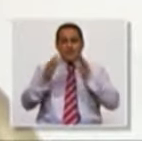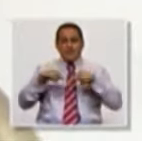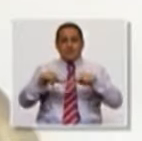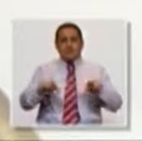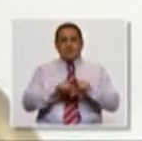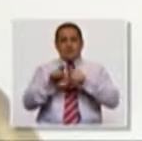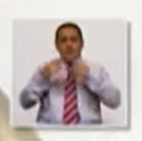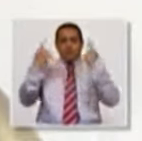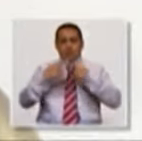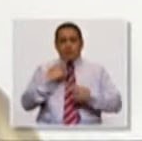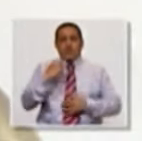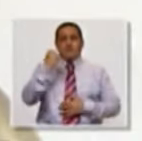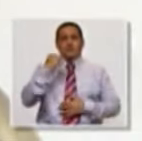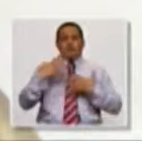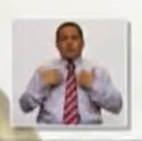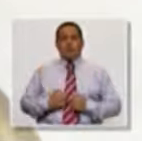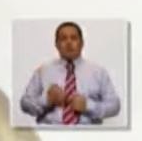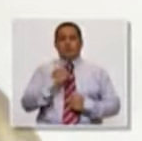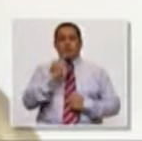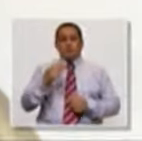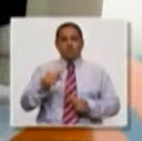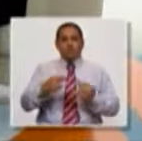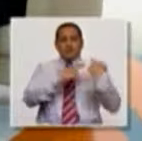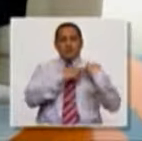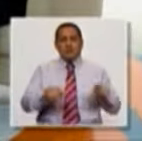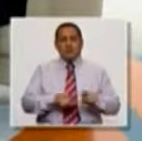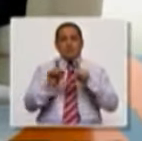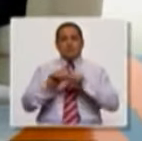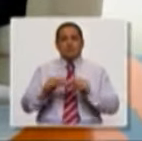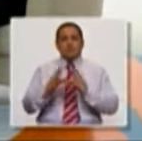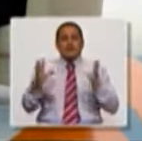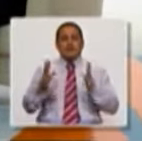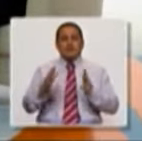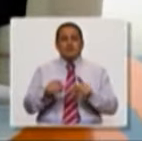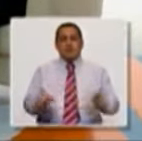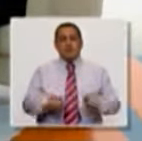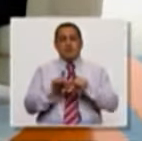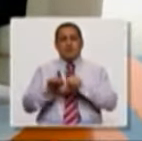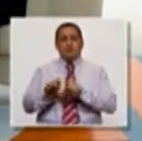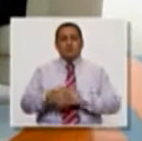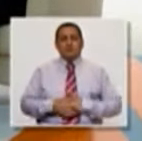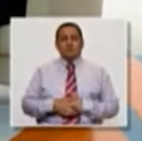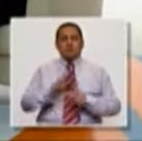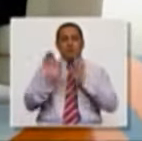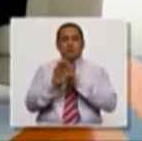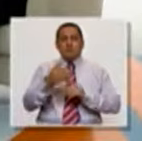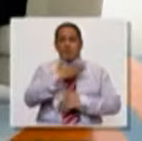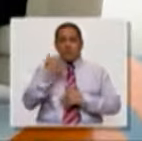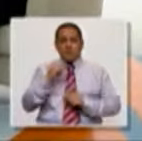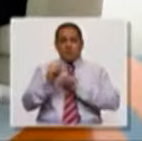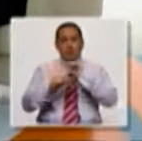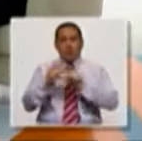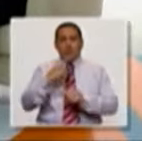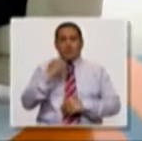dimensión objetiva en el derecho, su misión es más trascendente, ¿no? Es, digamos, mejorar el derecho